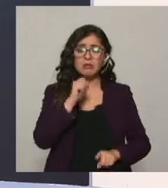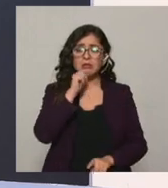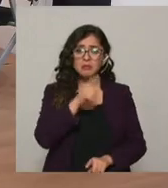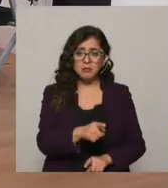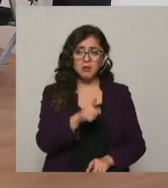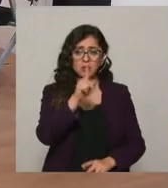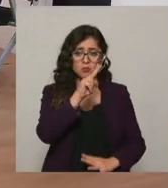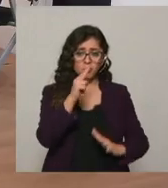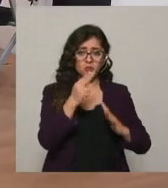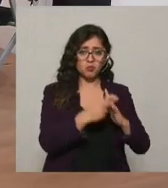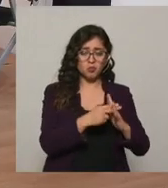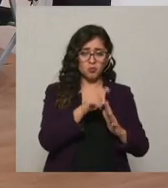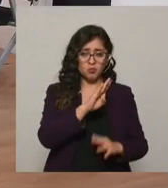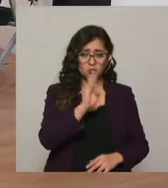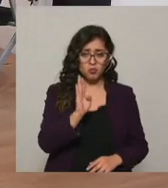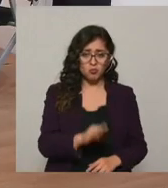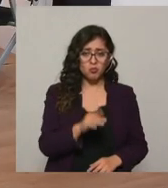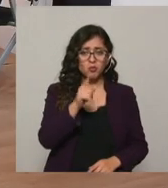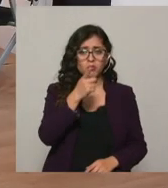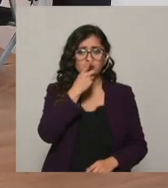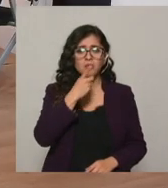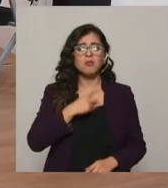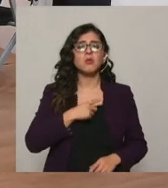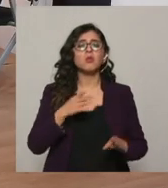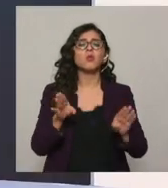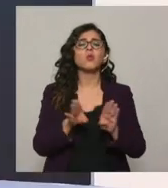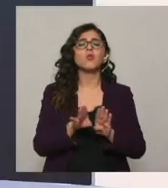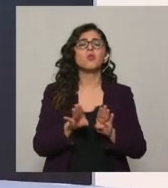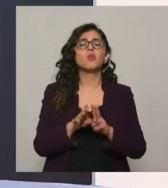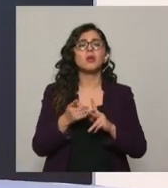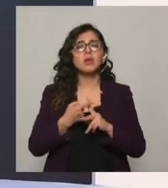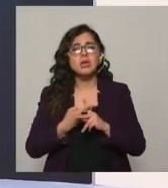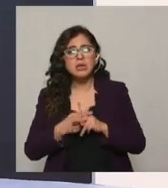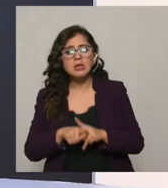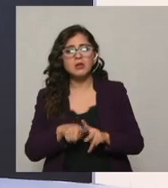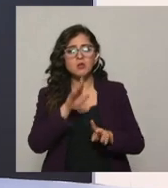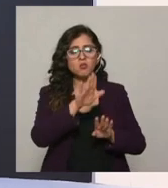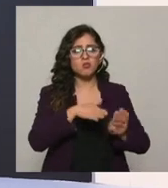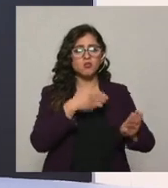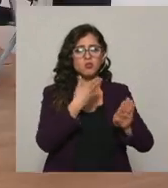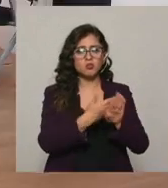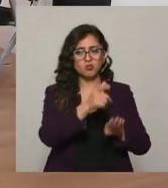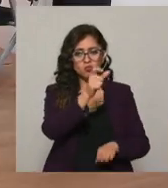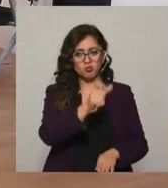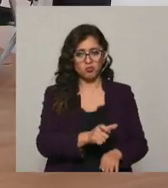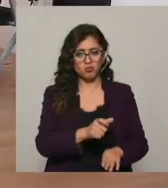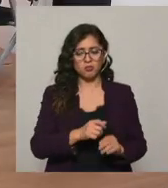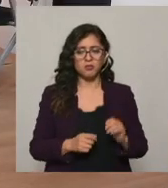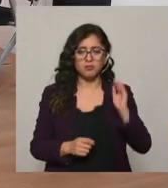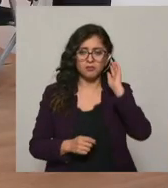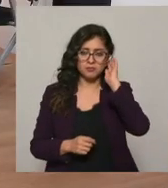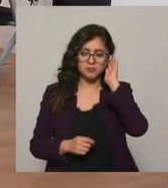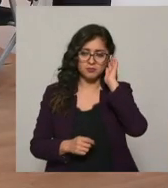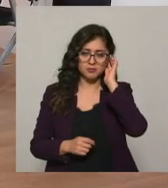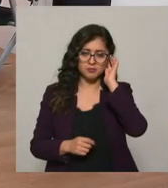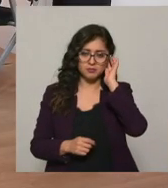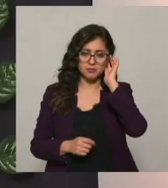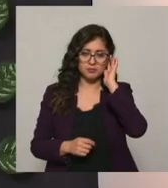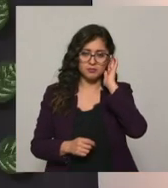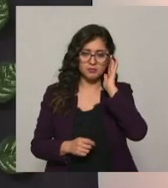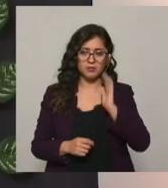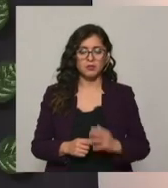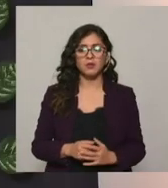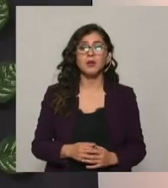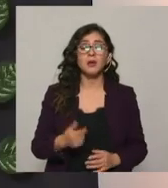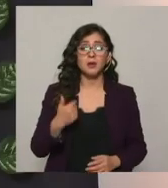amenazas de muerte. ¿Nos puedes contar cómo empezó justamente esta agresión hacia tu persona? Sí. Pues mira, primero como un poco hacer la precisión,